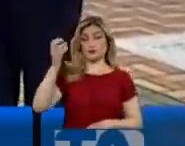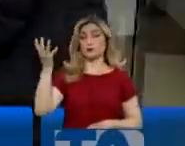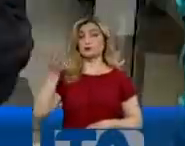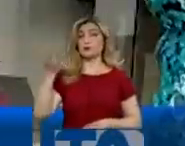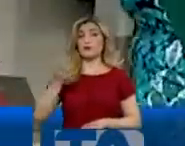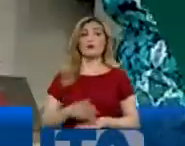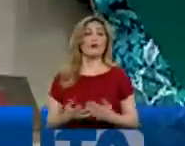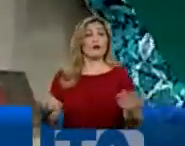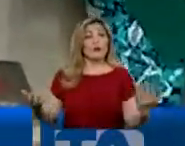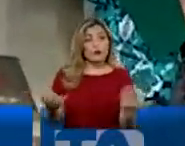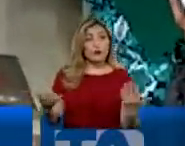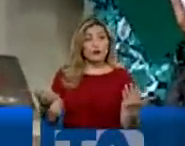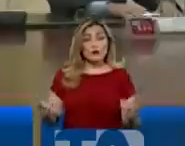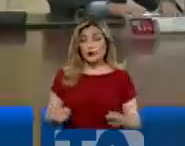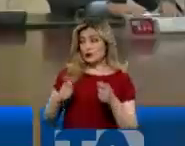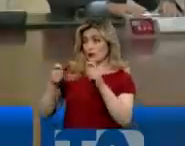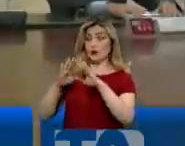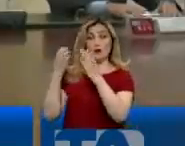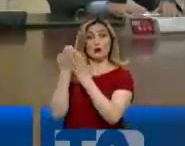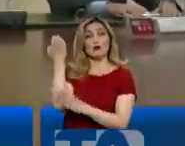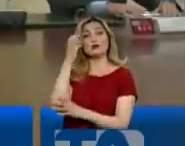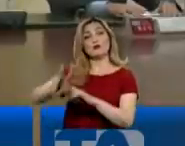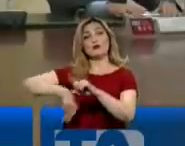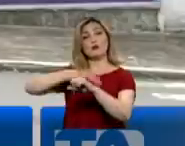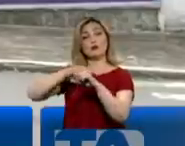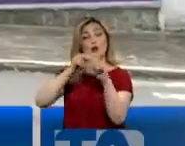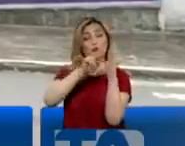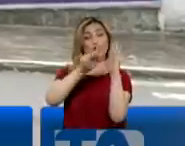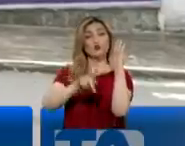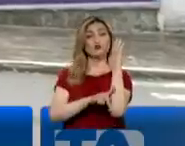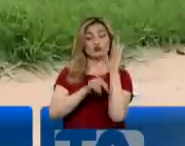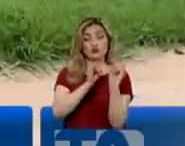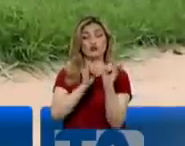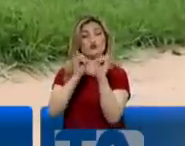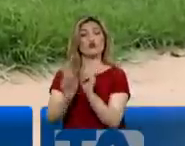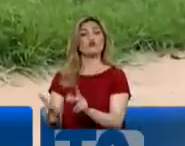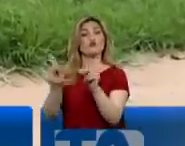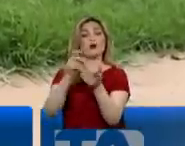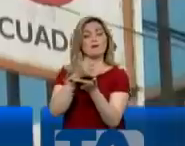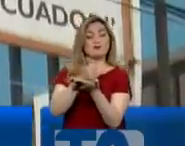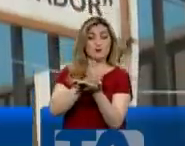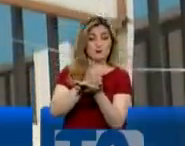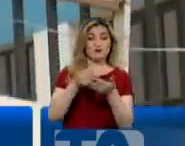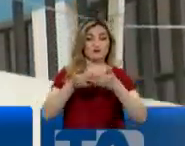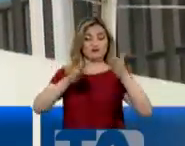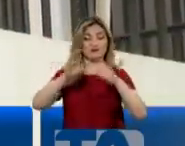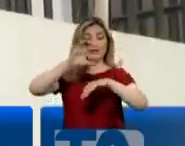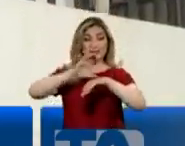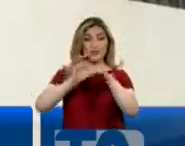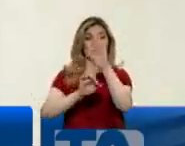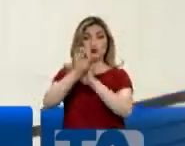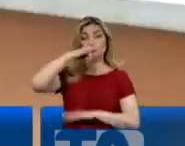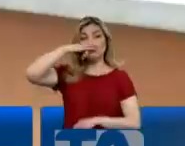para entregar al coi nacional protocolos individuales para un plan piloto que permita la apertura de los centros de